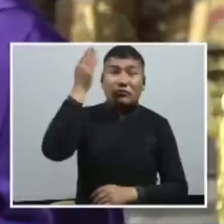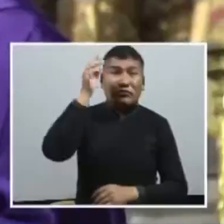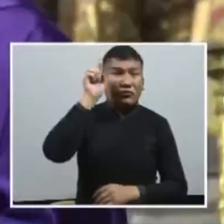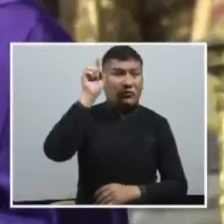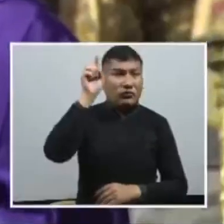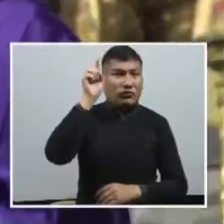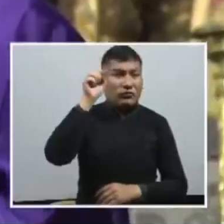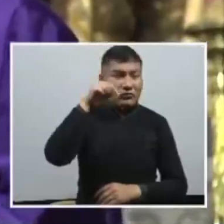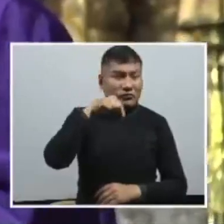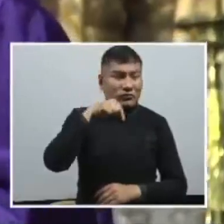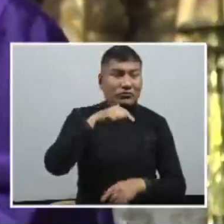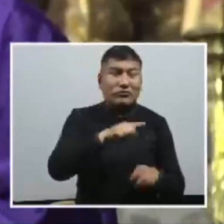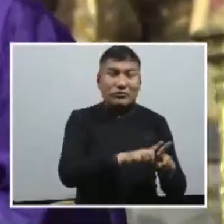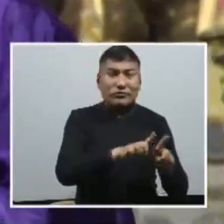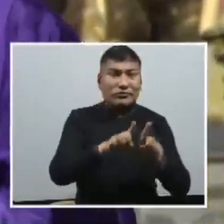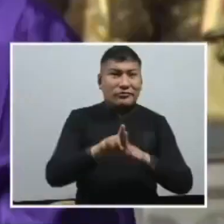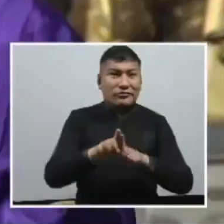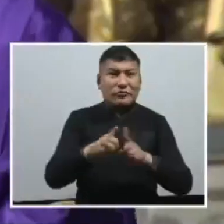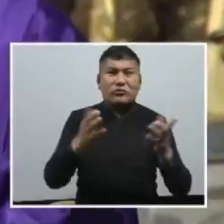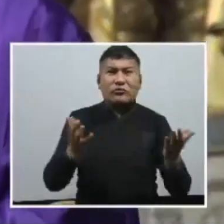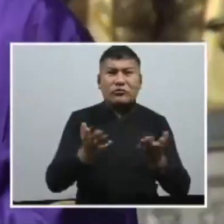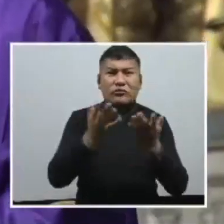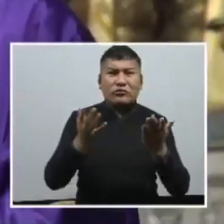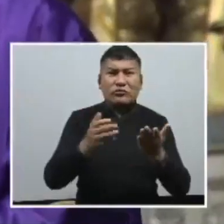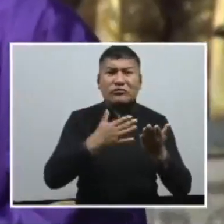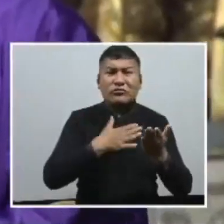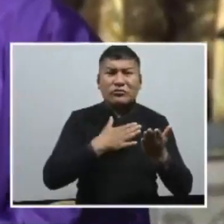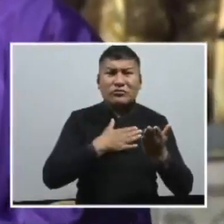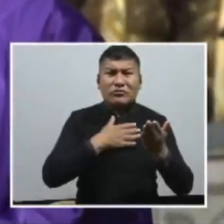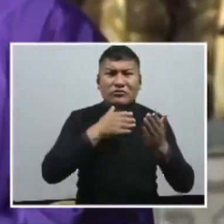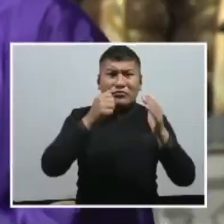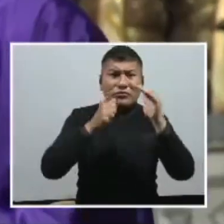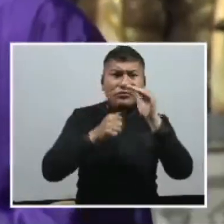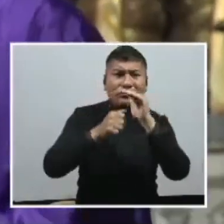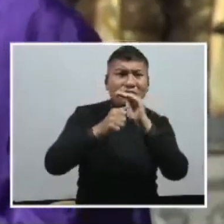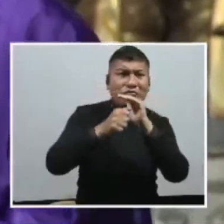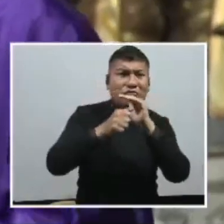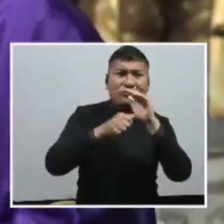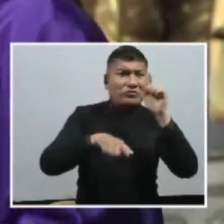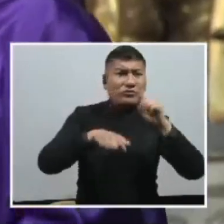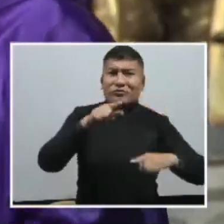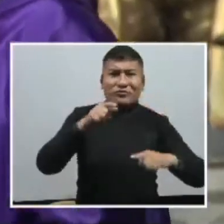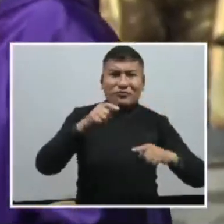también, debajo también. ¿Dónde me esconderé de tu mirada, Señor? No se puede.